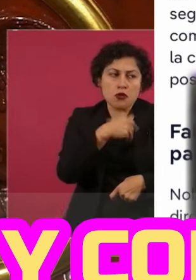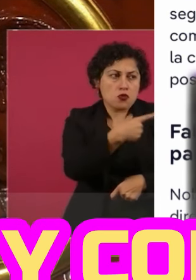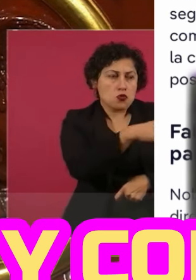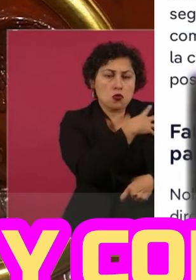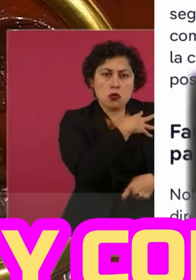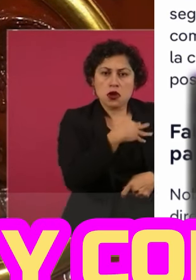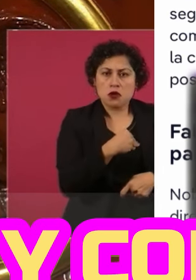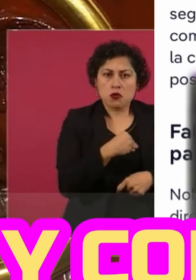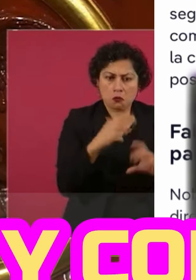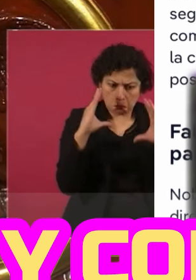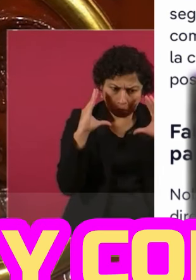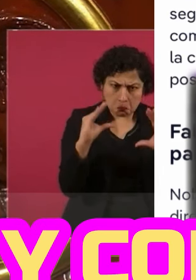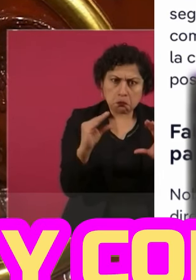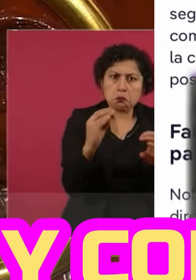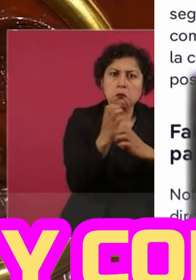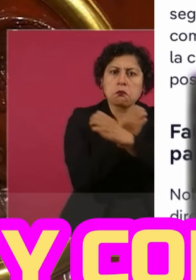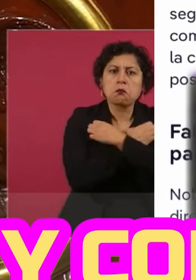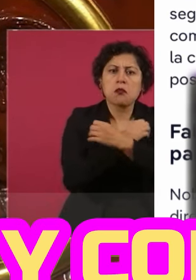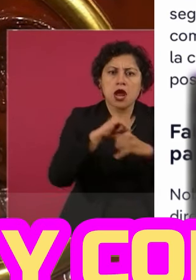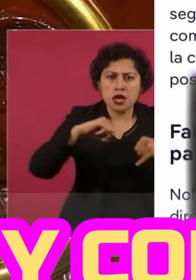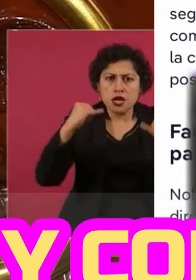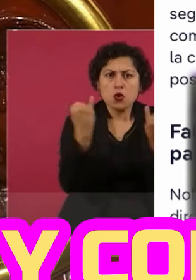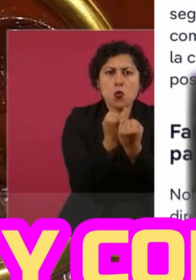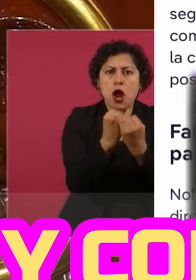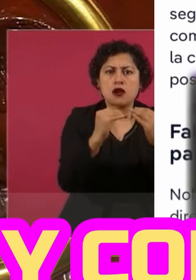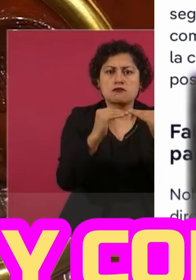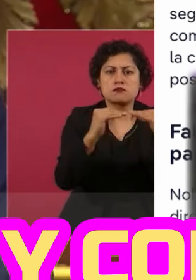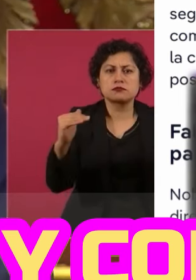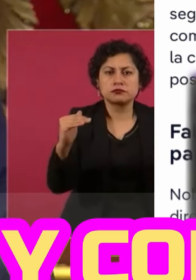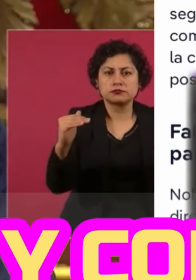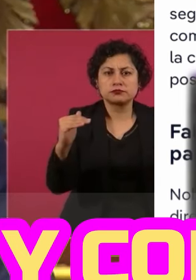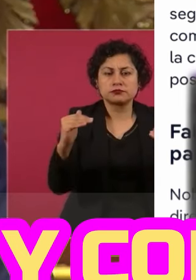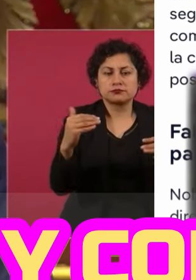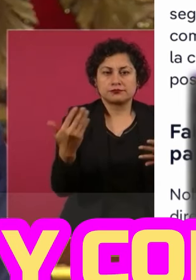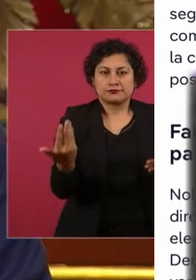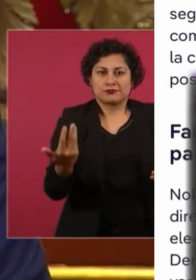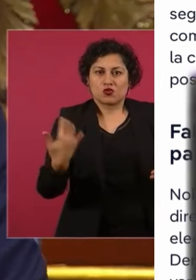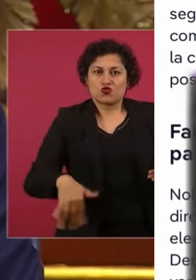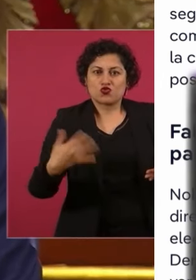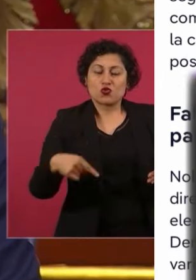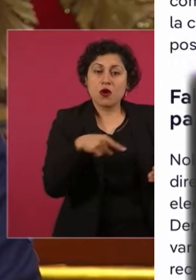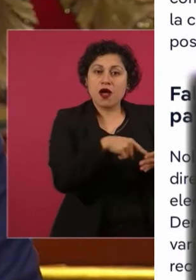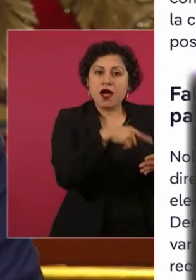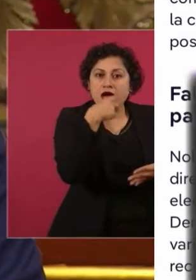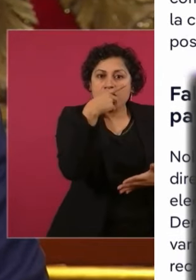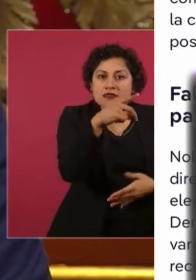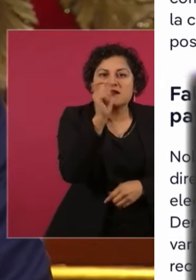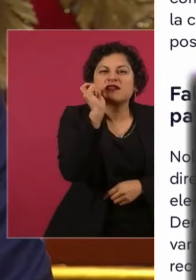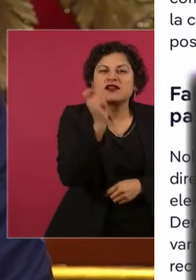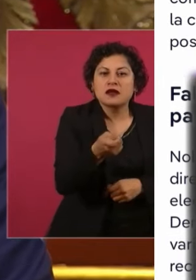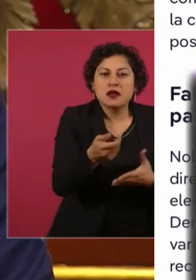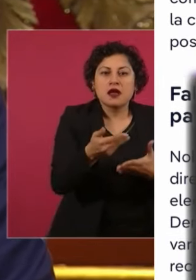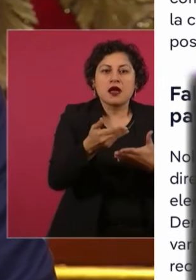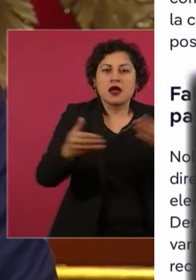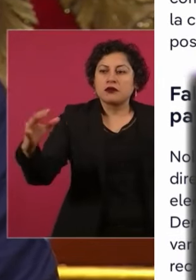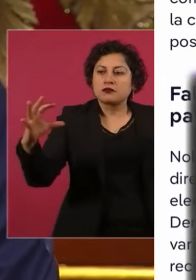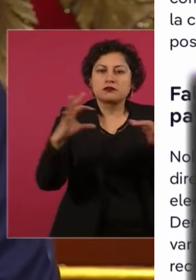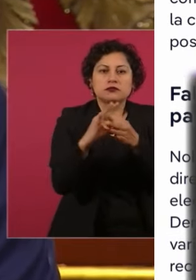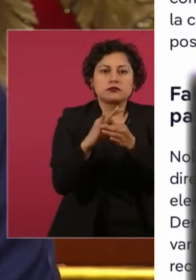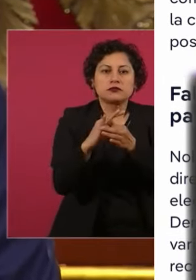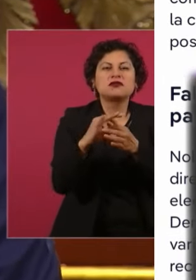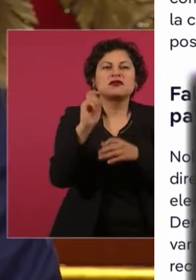ecuatoriano en la segunda vuelta de las elecciones presidenciales del domingo. Los votantes eligieron al candidato Daniel Noboa, de